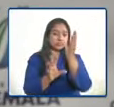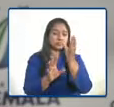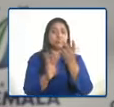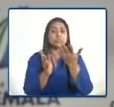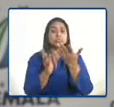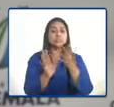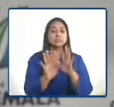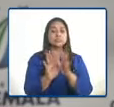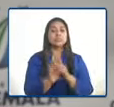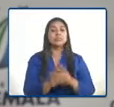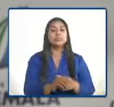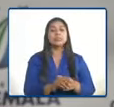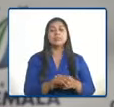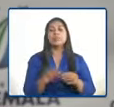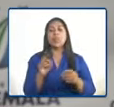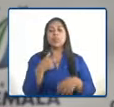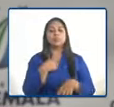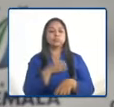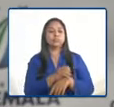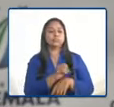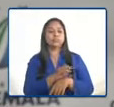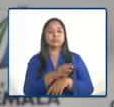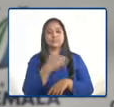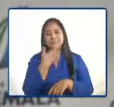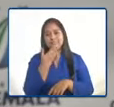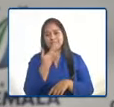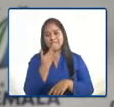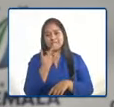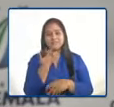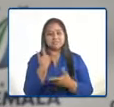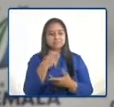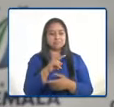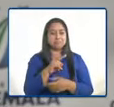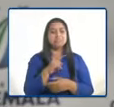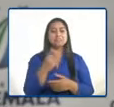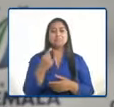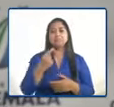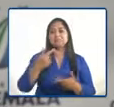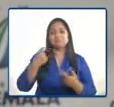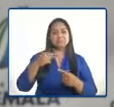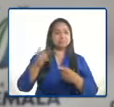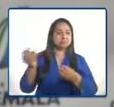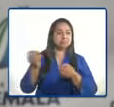un tutorial bastante práctico, sencillo, que vino a dar